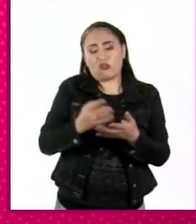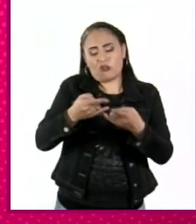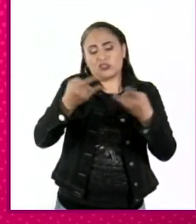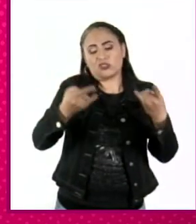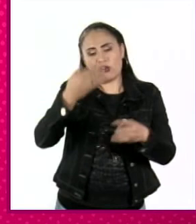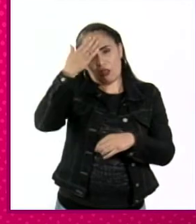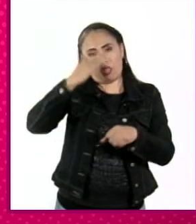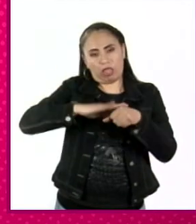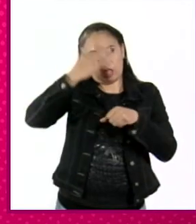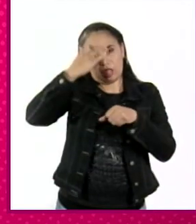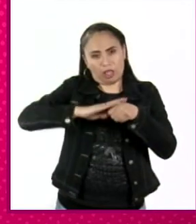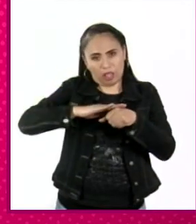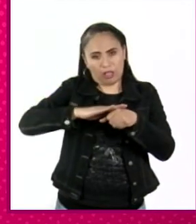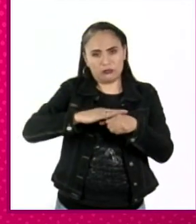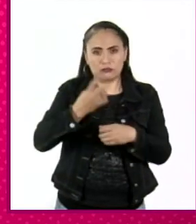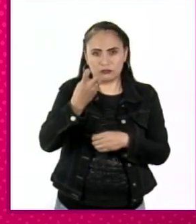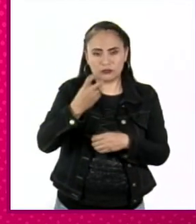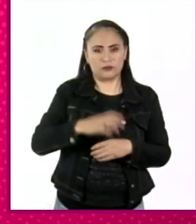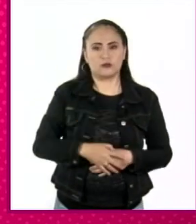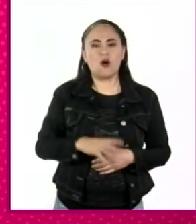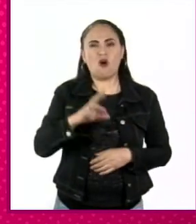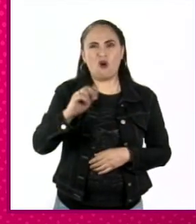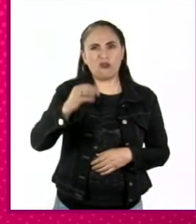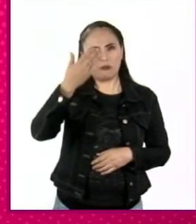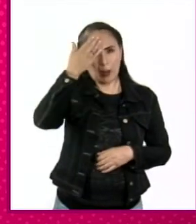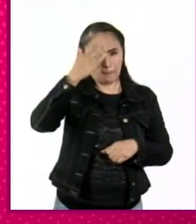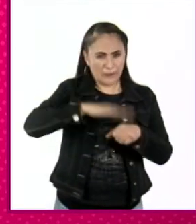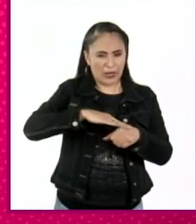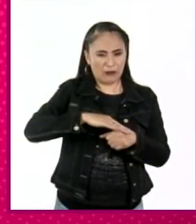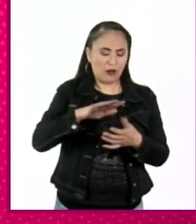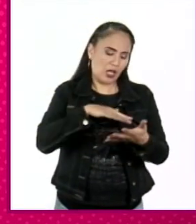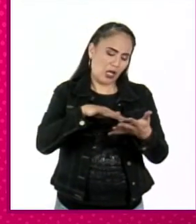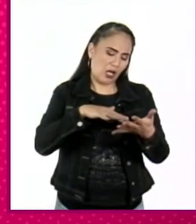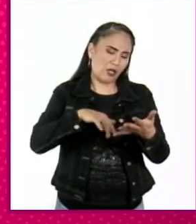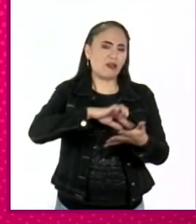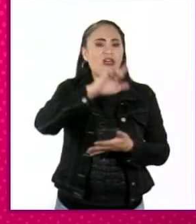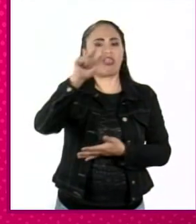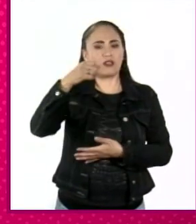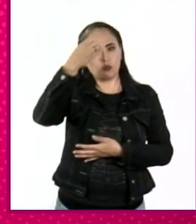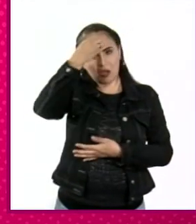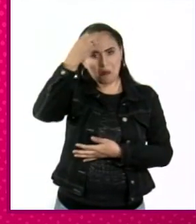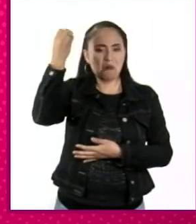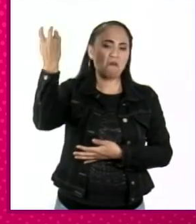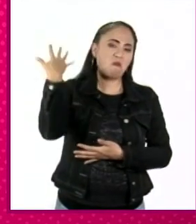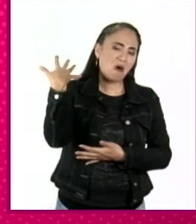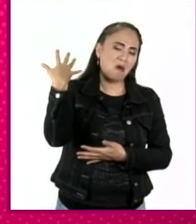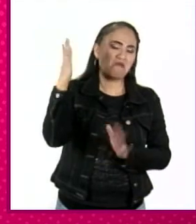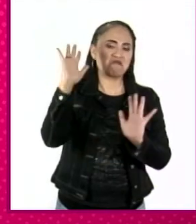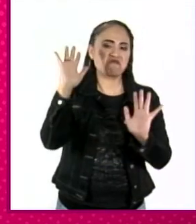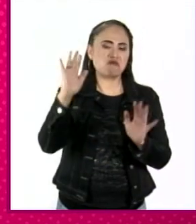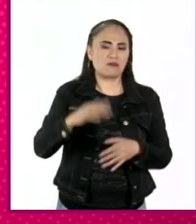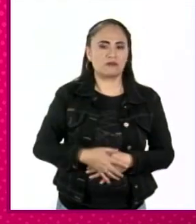una memoria de corto plazo nos damos cuenta que con el paso del tiempo